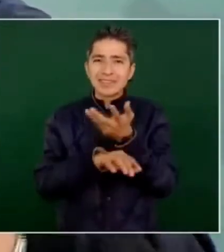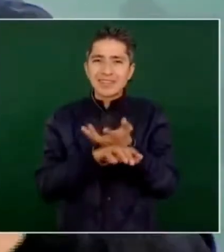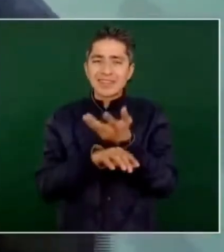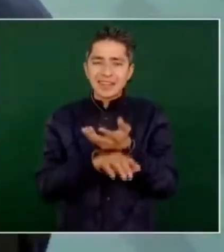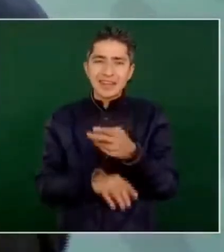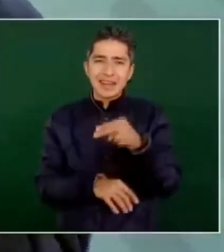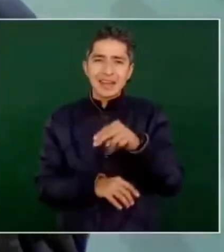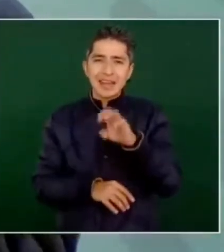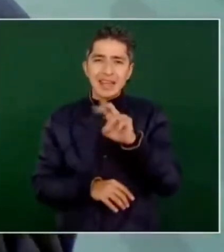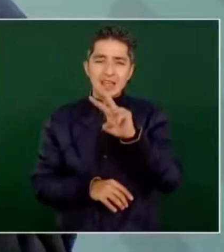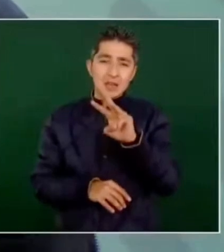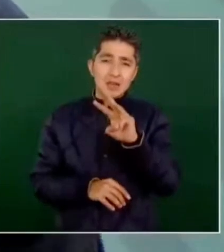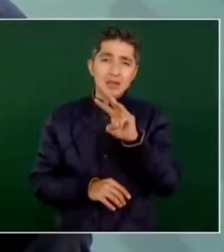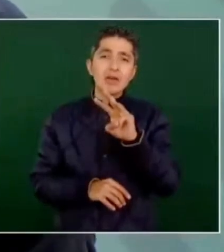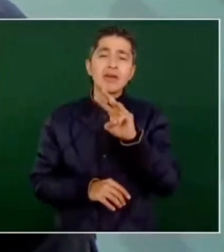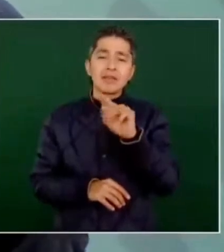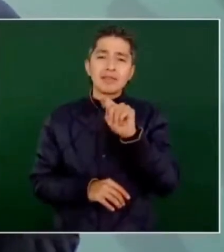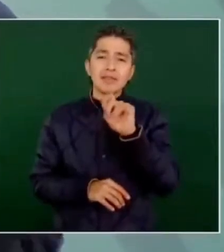hace lo mismo